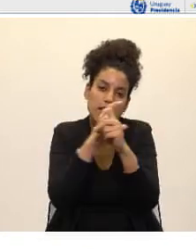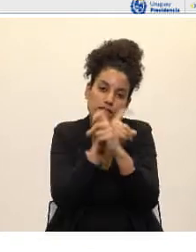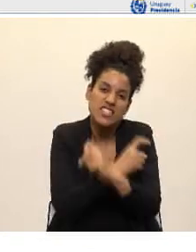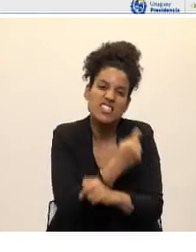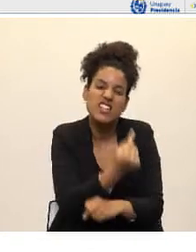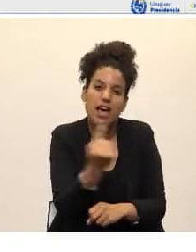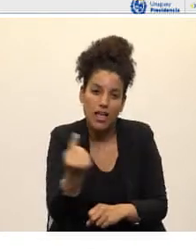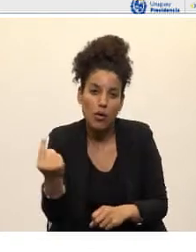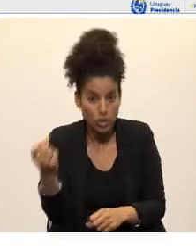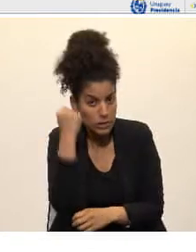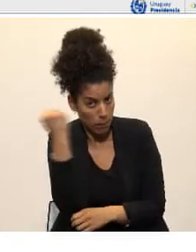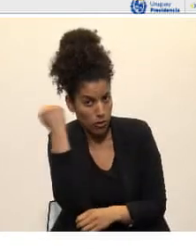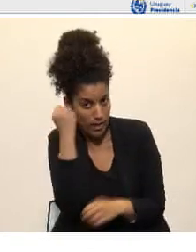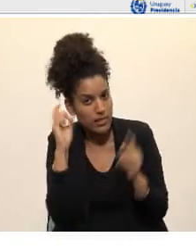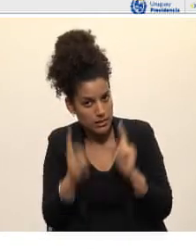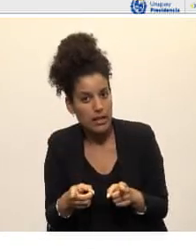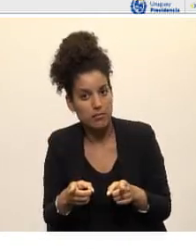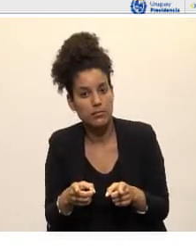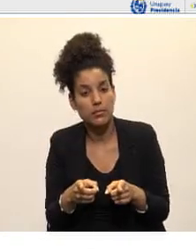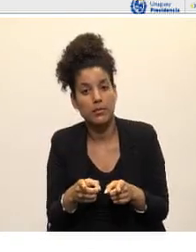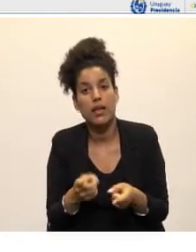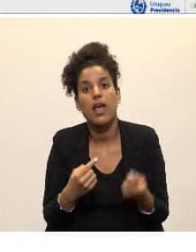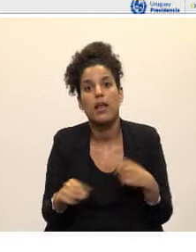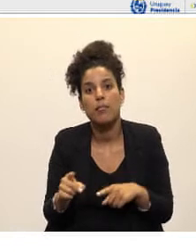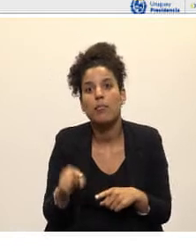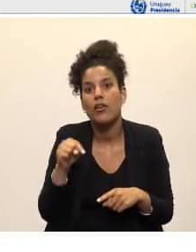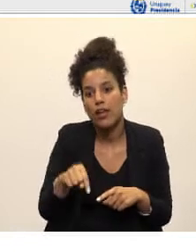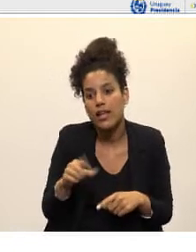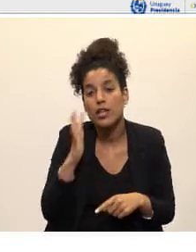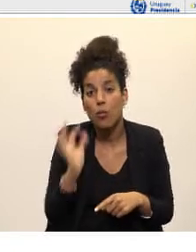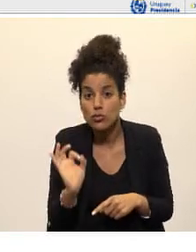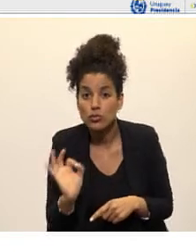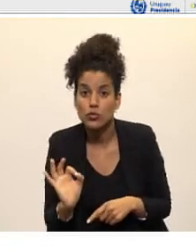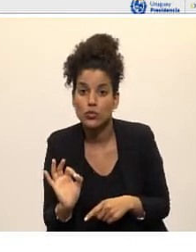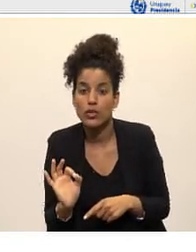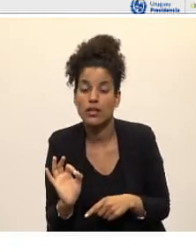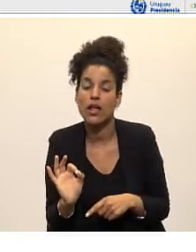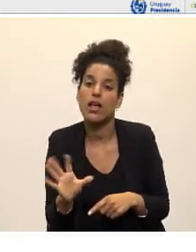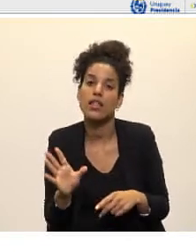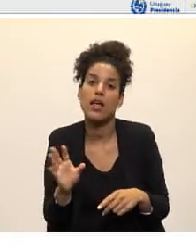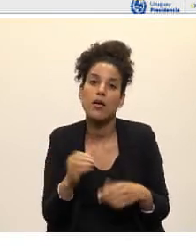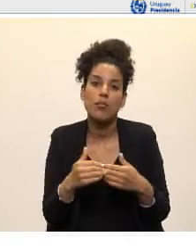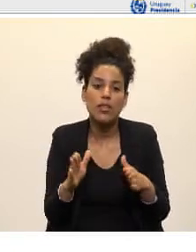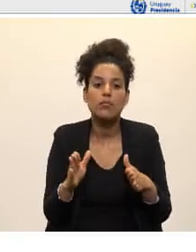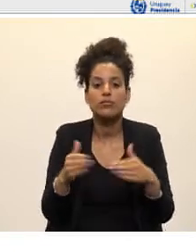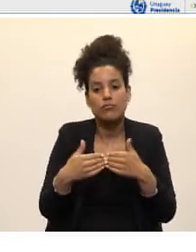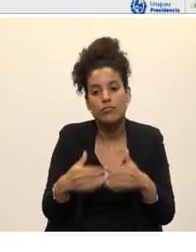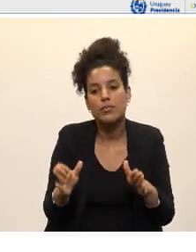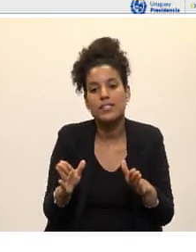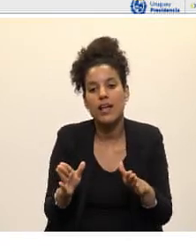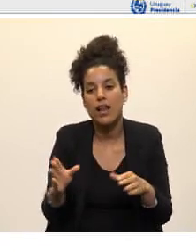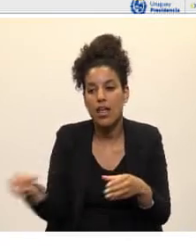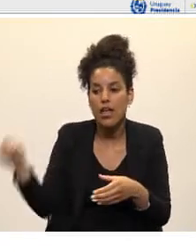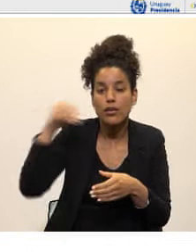quiero minimizar, yo creo que abre una oportunidad importante para revisar justamente de qué modo vamos a incluir